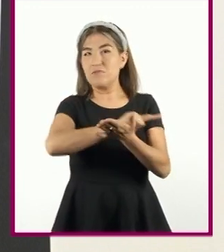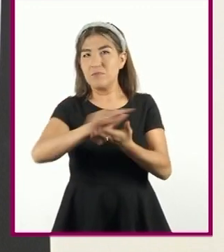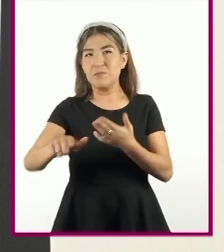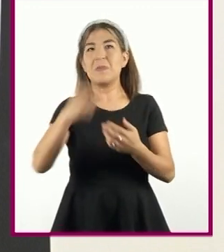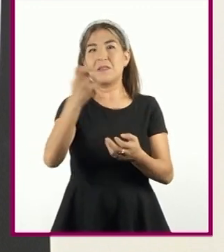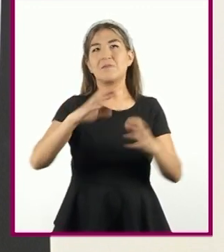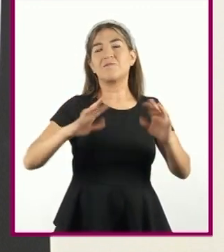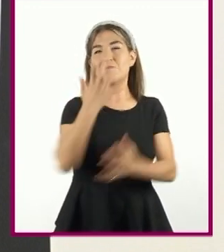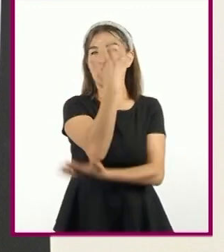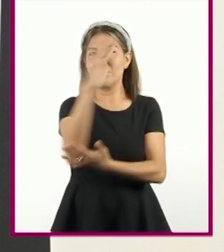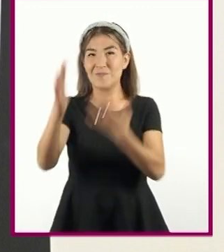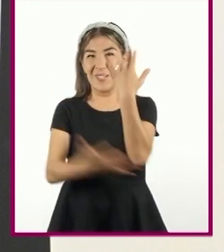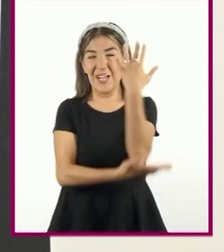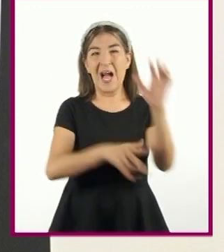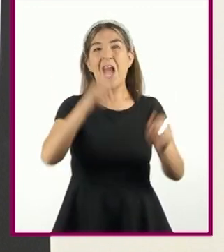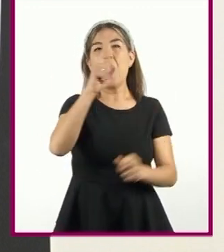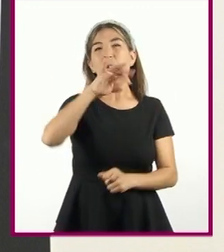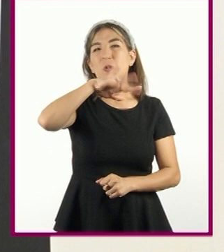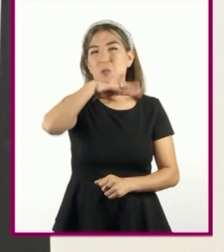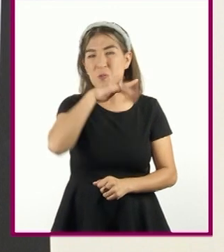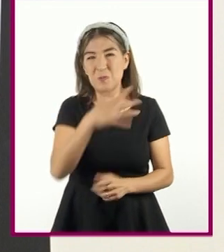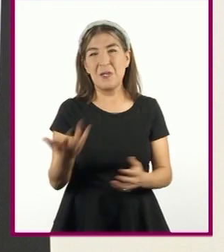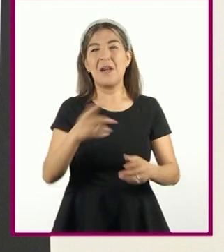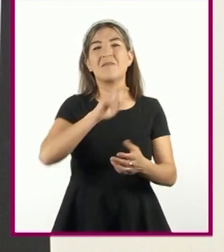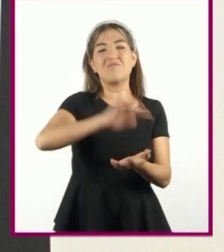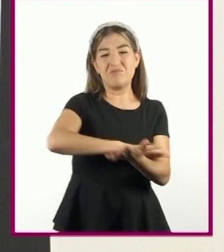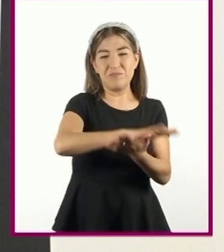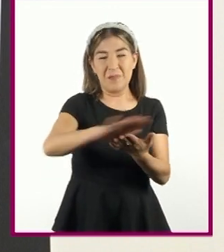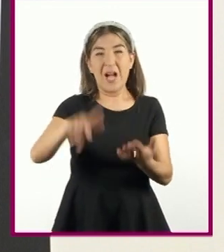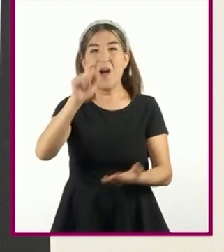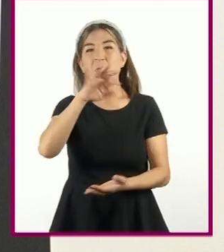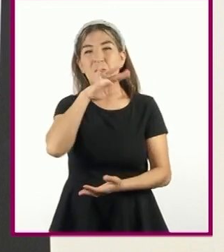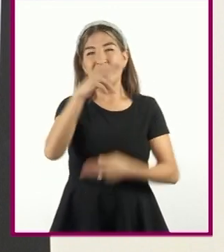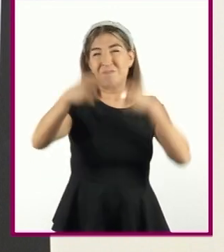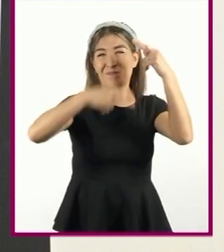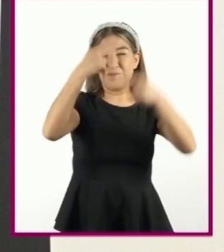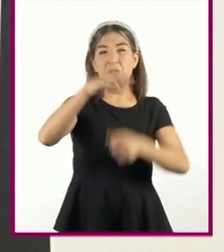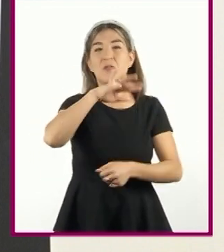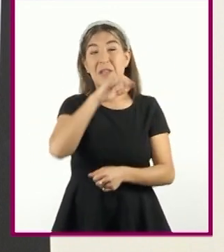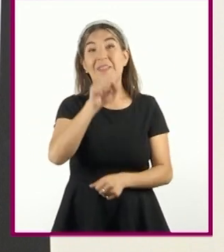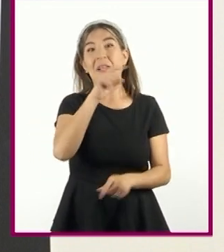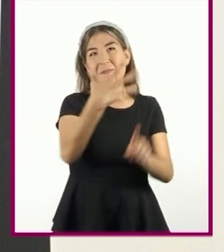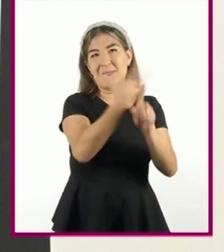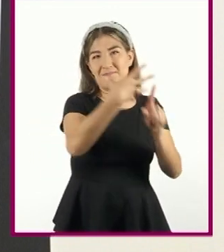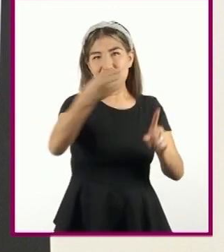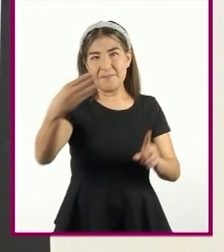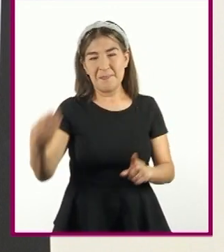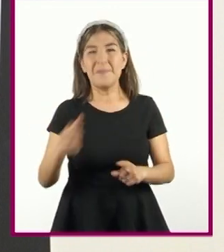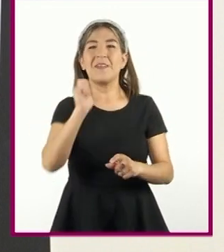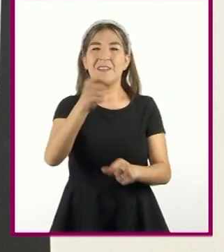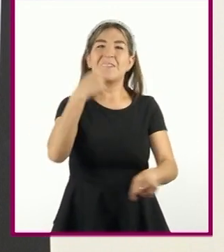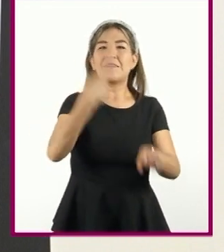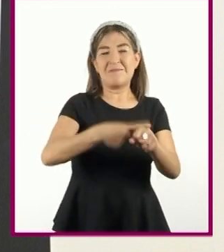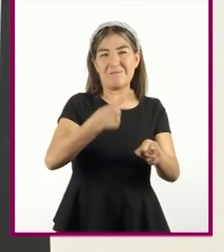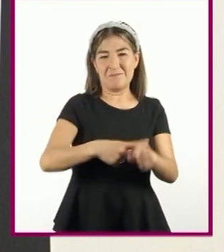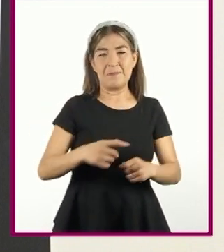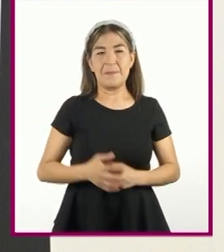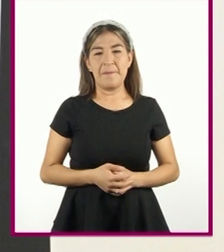Sanitario-ecológicos, la contaminación del agua, suelo y aire, o epidemias y pandemias.